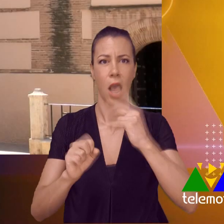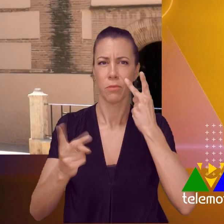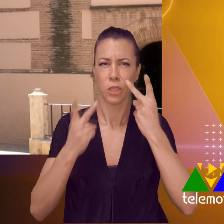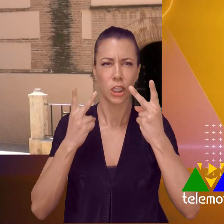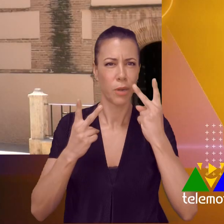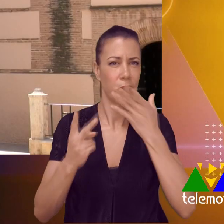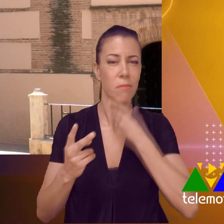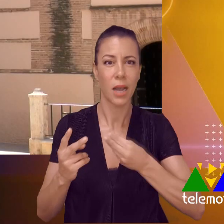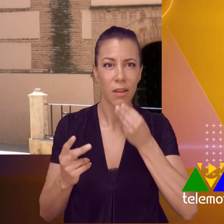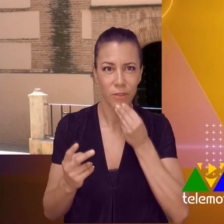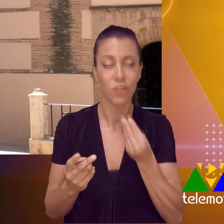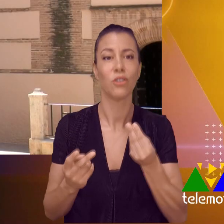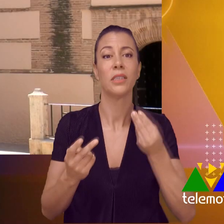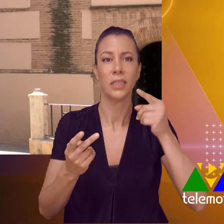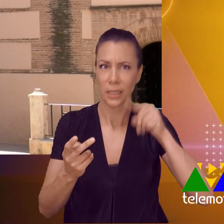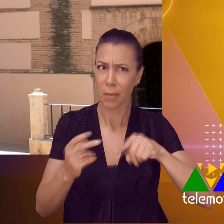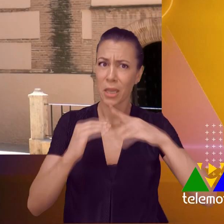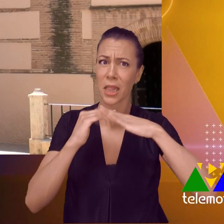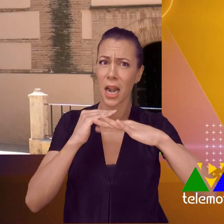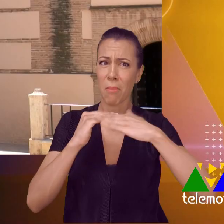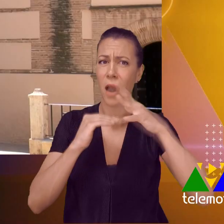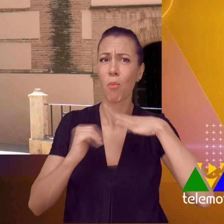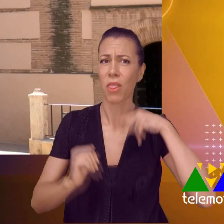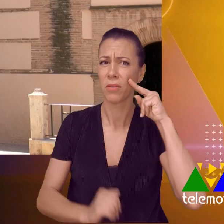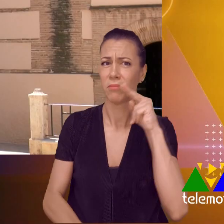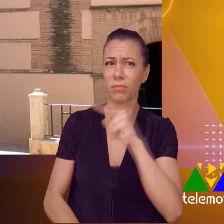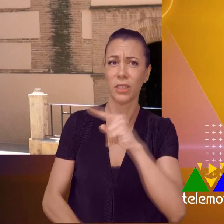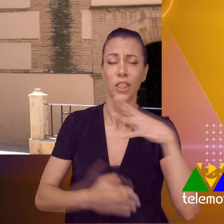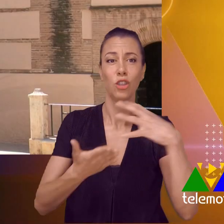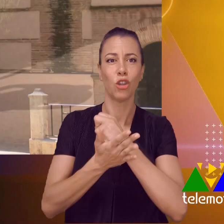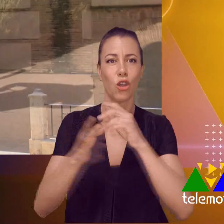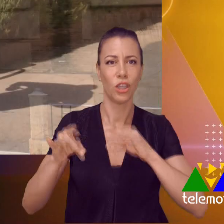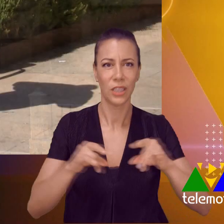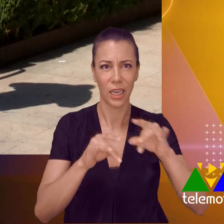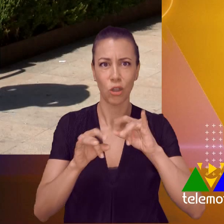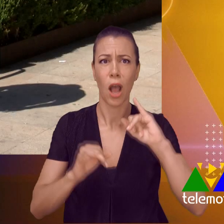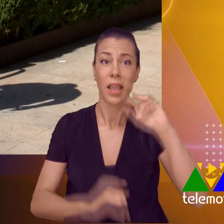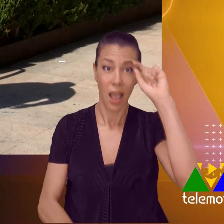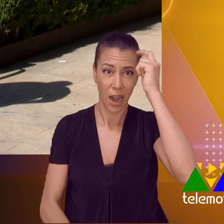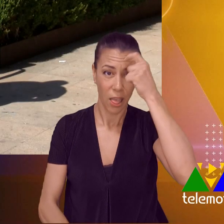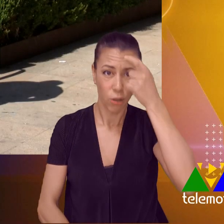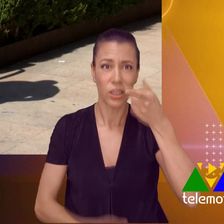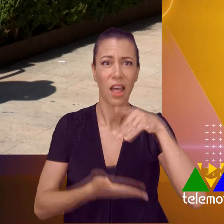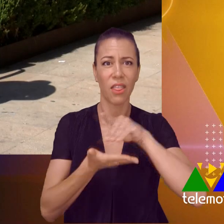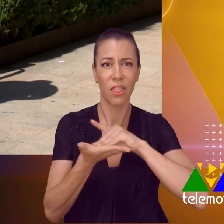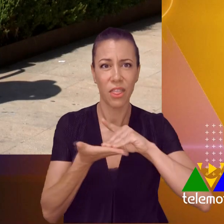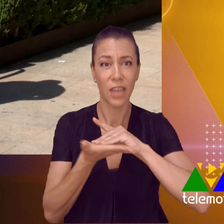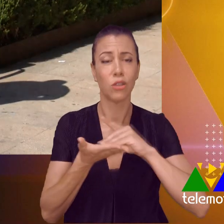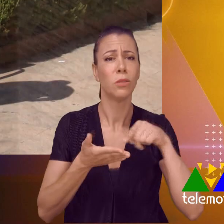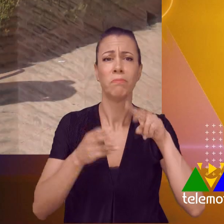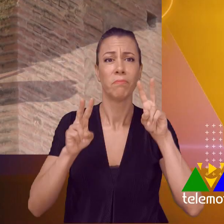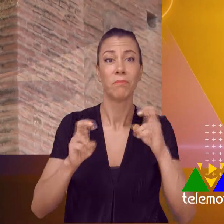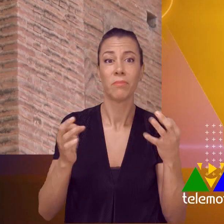visibilidad, incluso hasta del mar y por supuesto de todo el territorio. Anécdotas, datos, estamos hablando